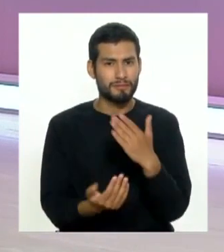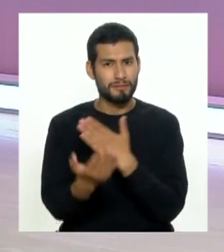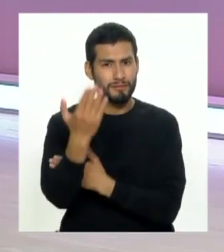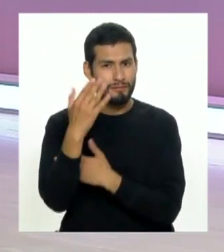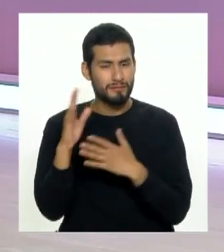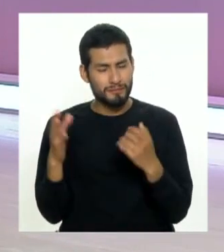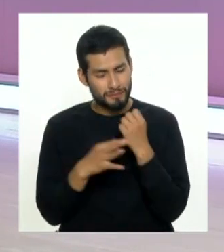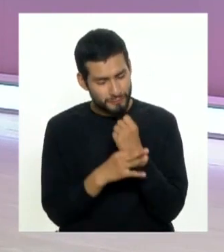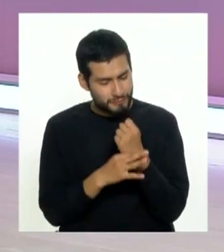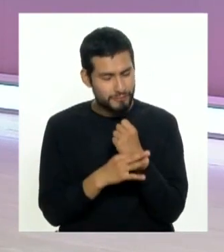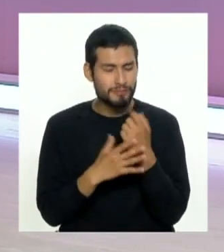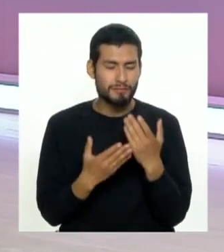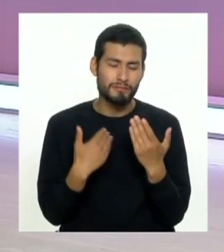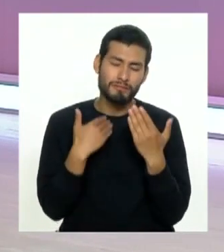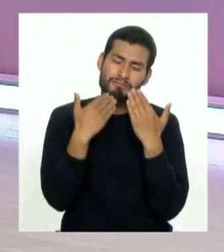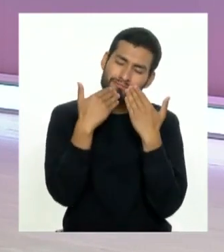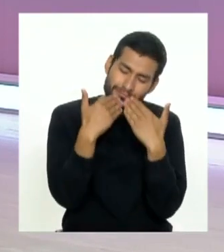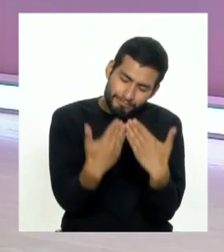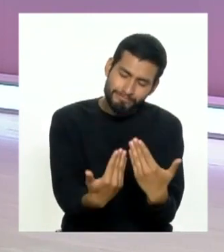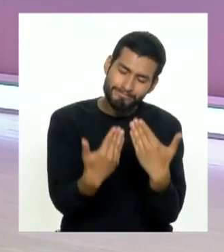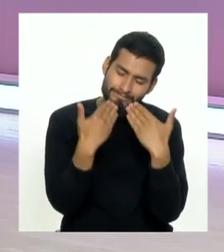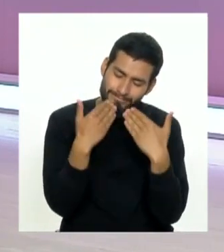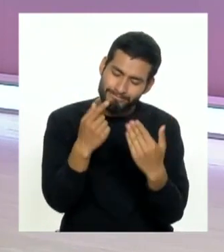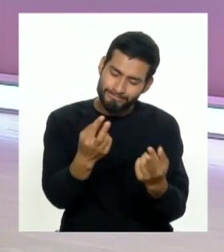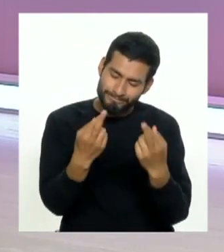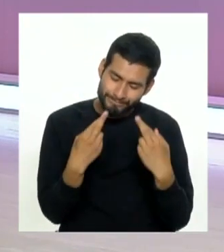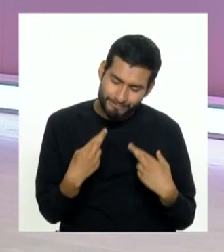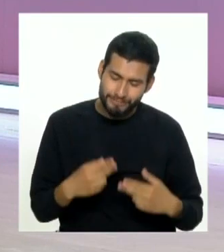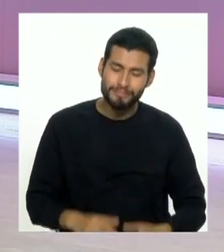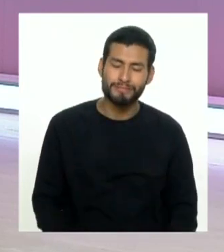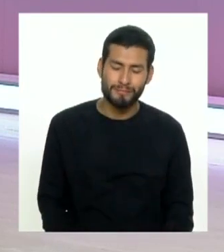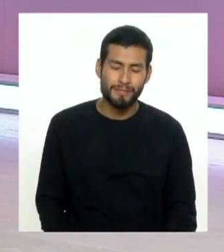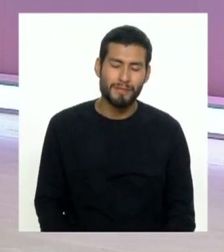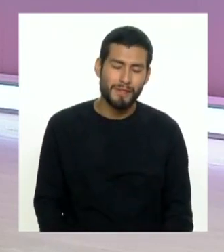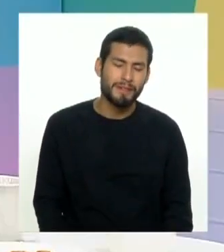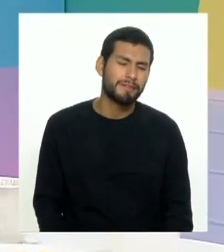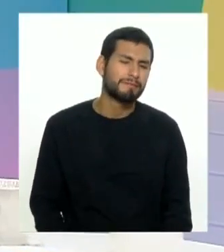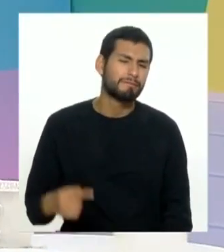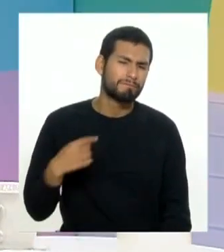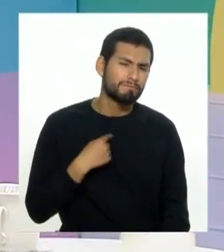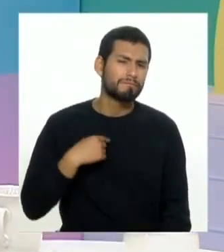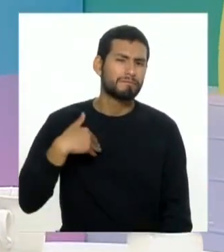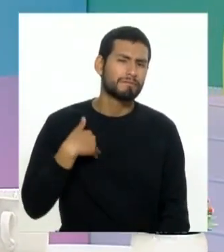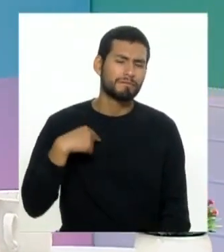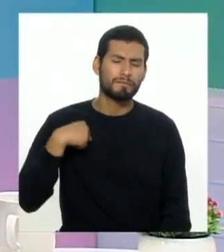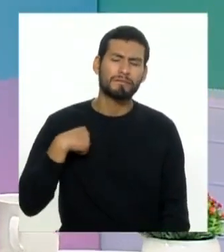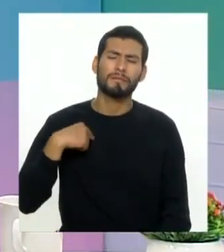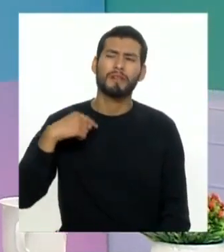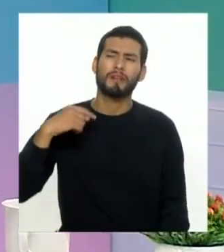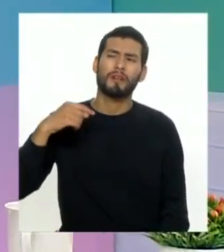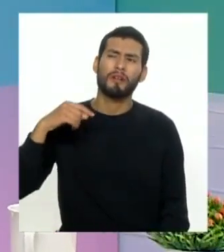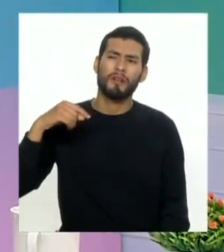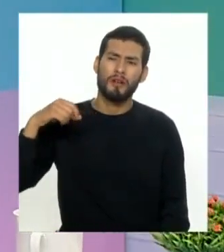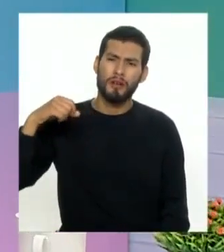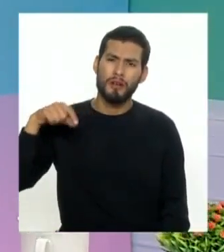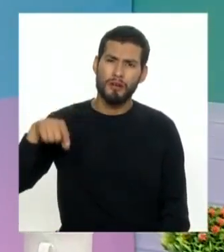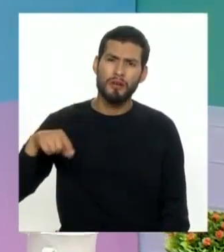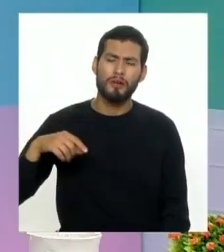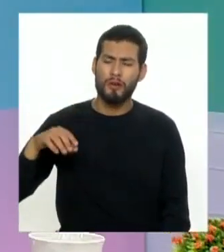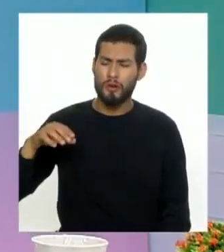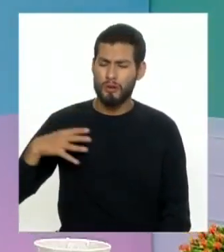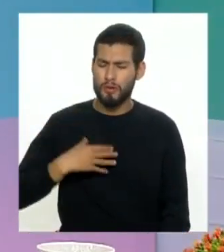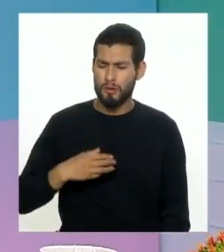Buenos días, doctores, y agradezco de antemano la respuesta. Tengo un niño de 9 años con 8 meses de